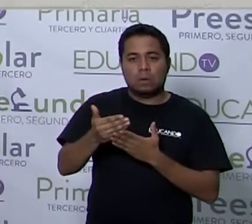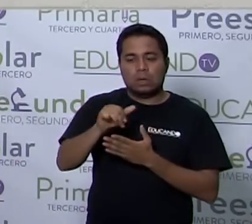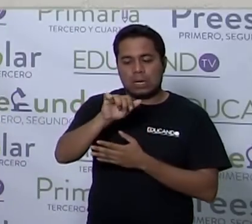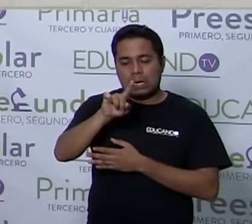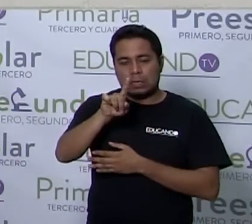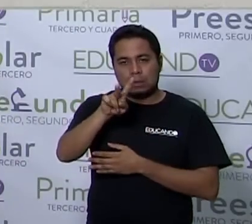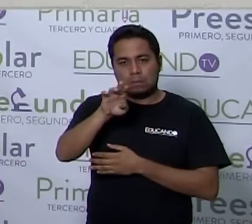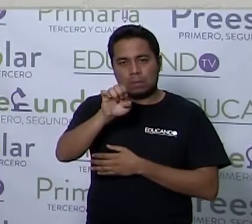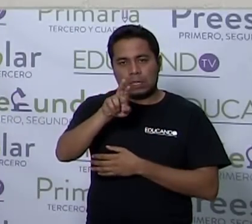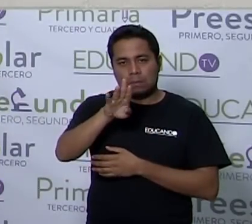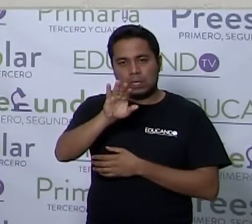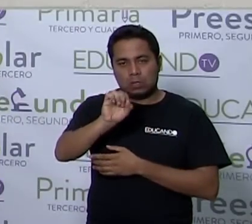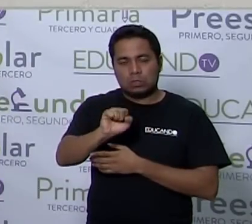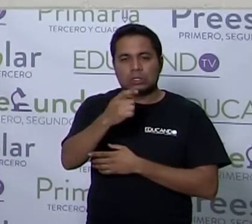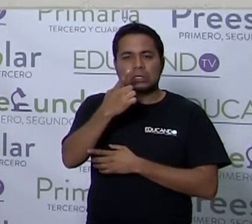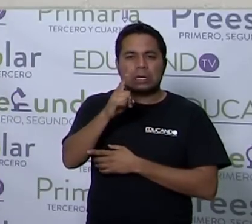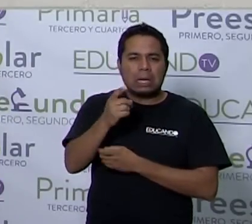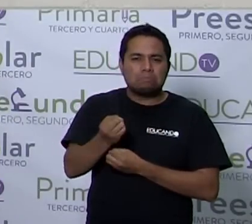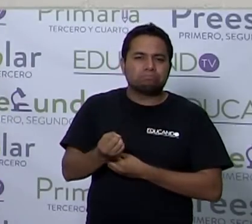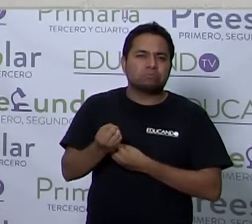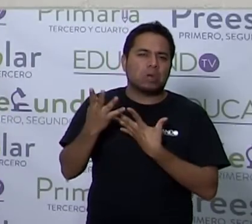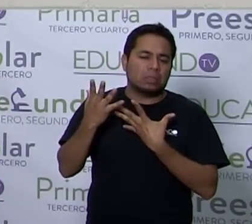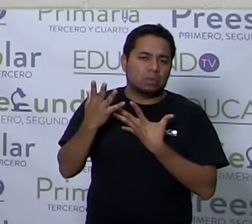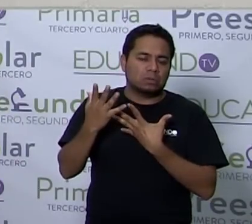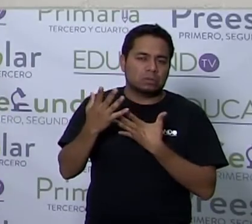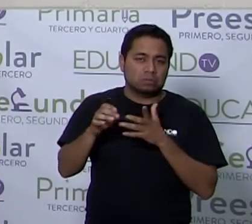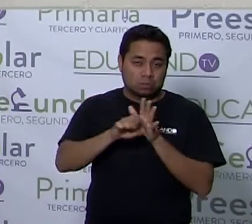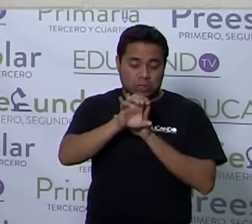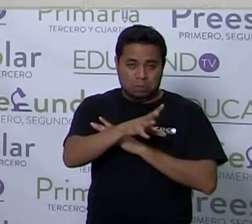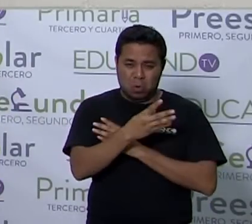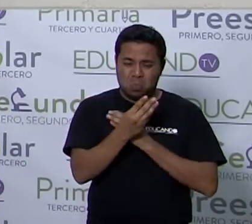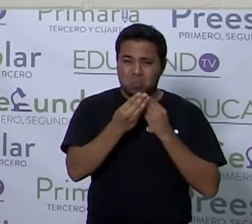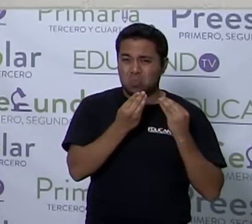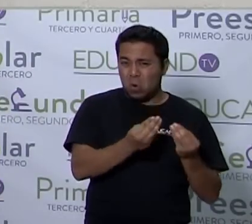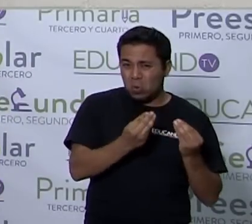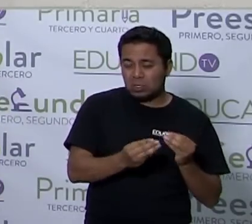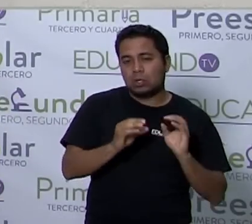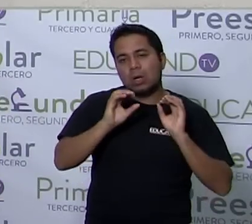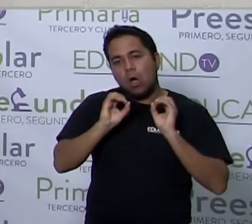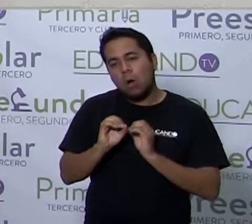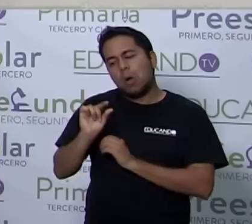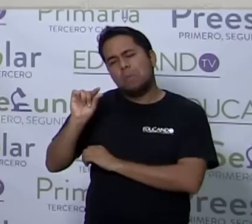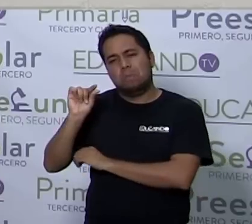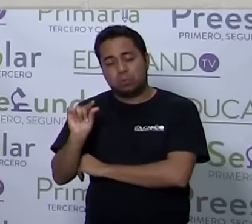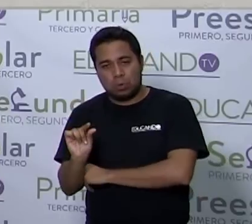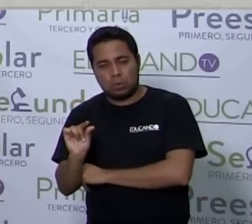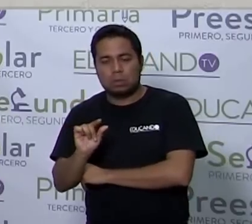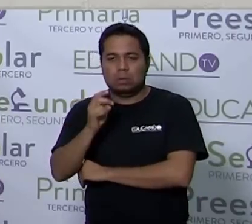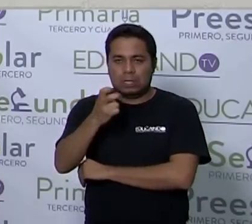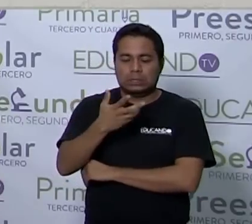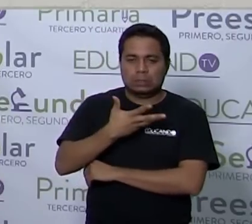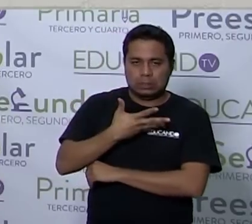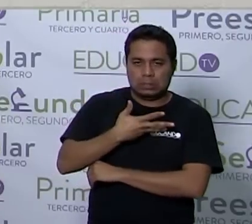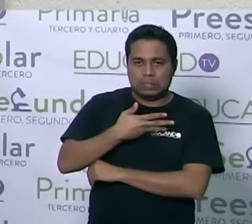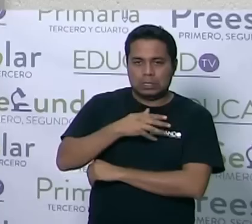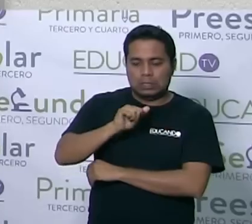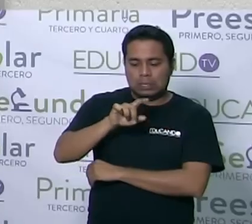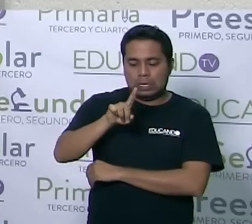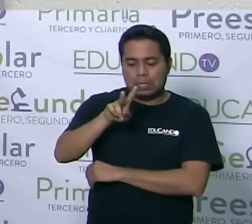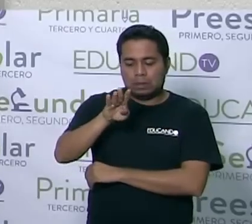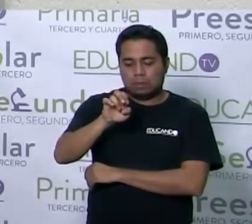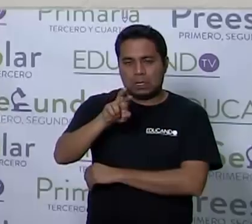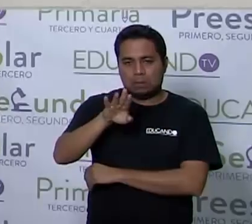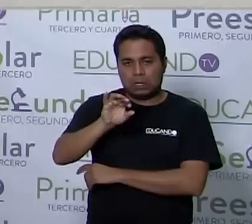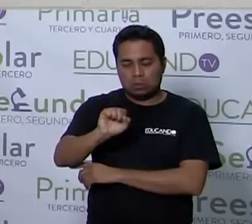cantidad puede ser mucho o puede ser poco. Esos son adverbios de